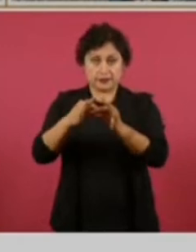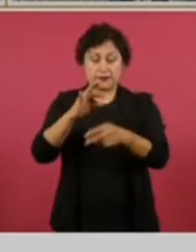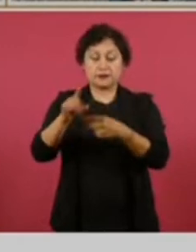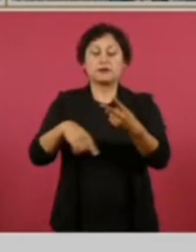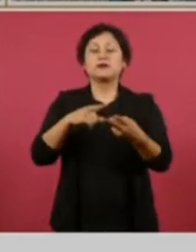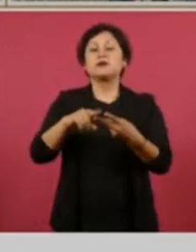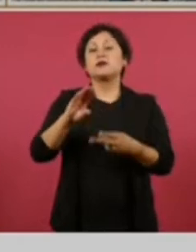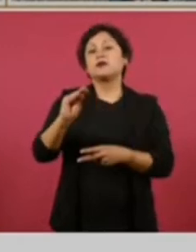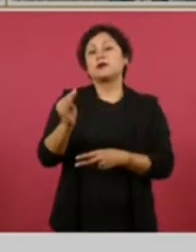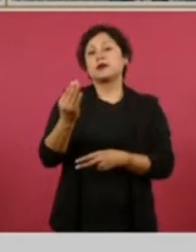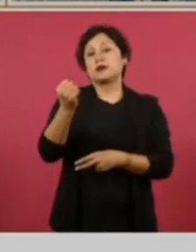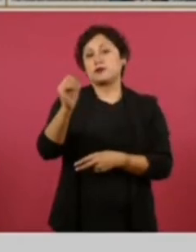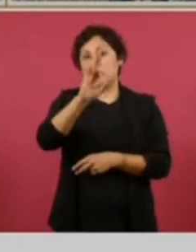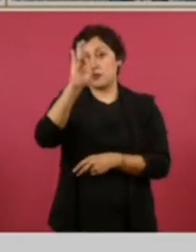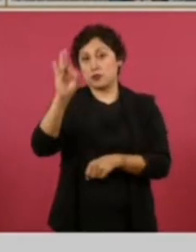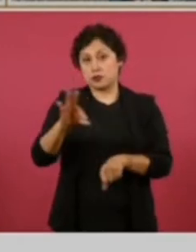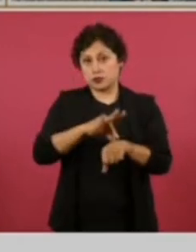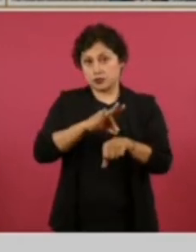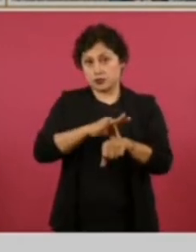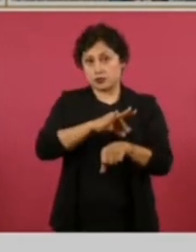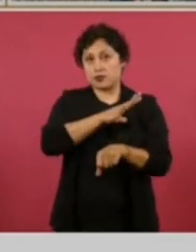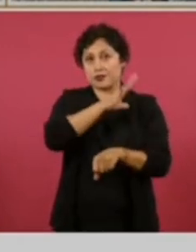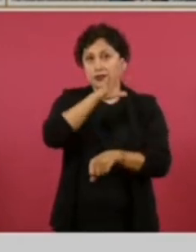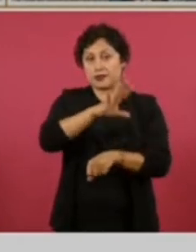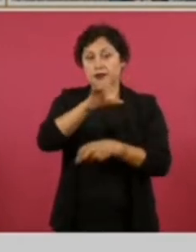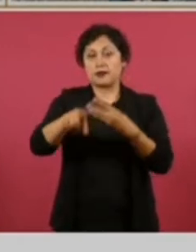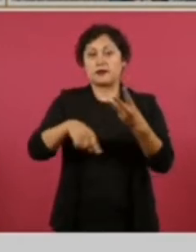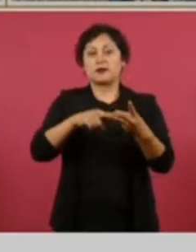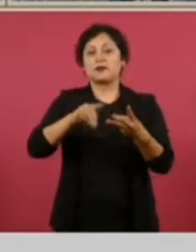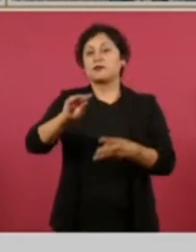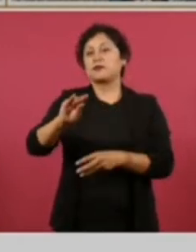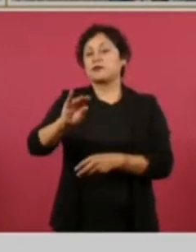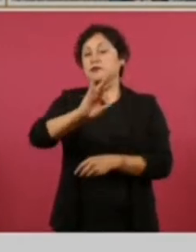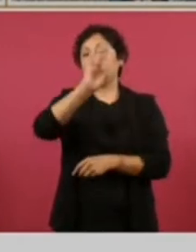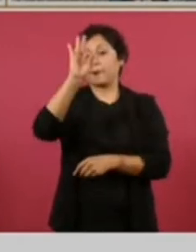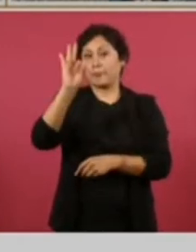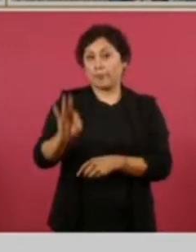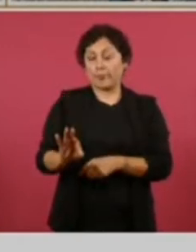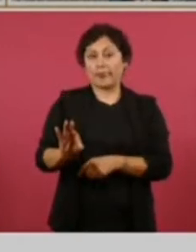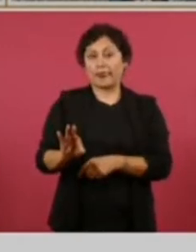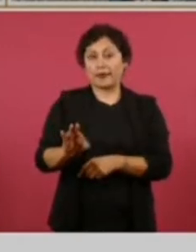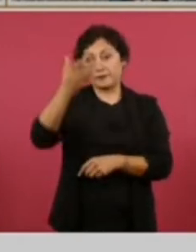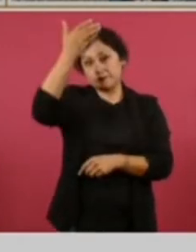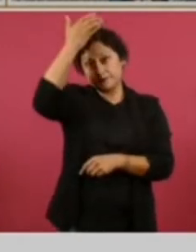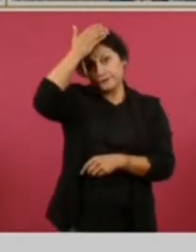99% para el caso de médicos generales y 90% en el personal de enfermería.